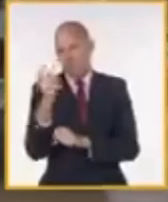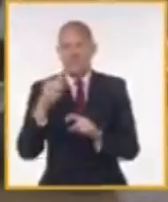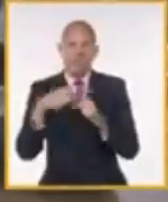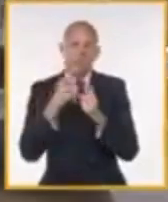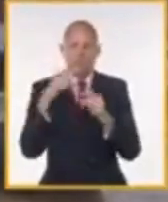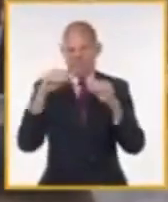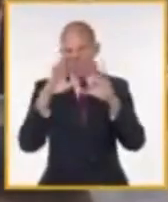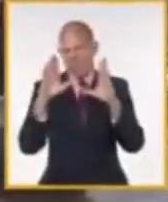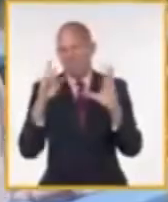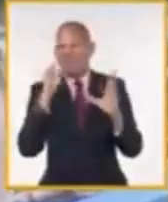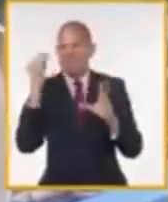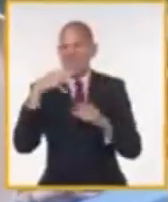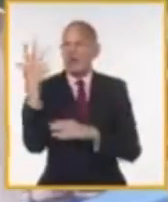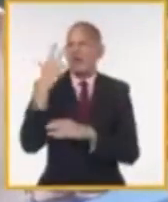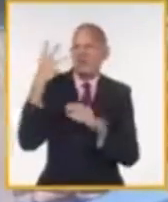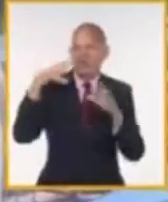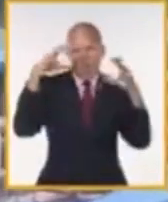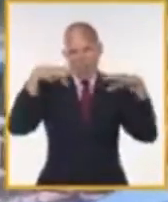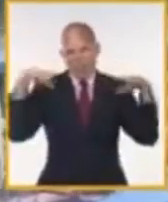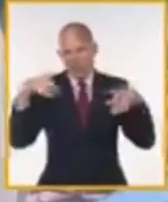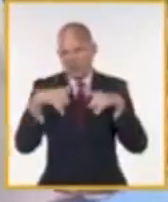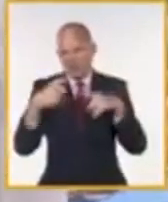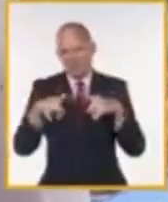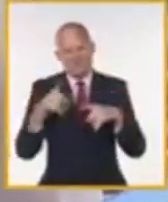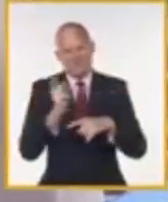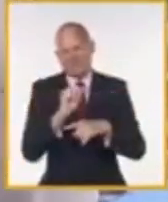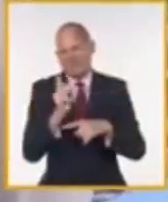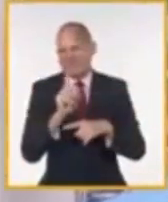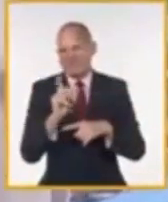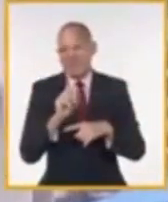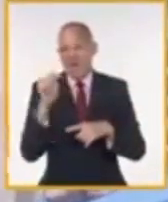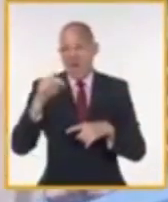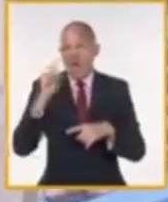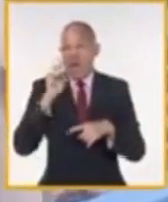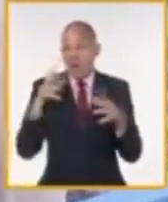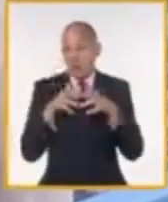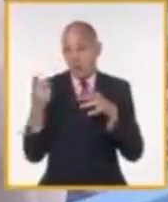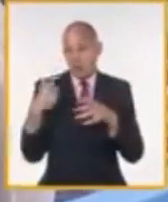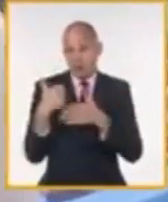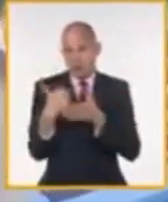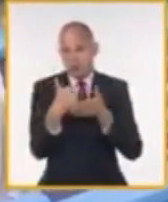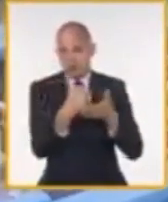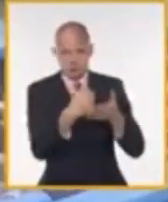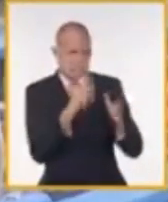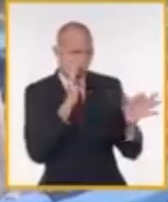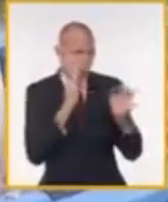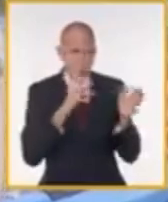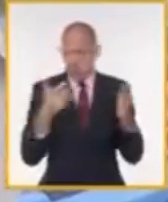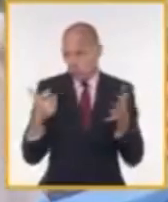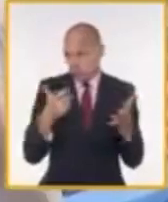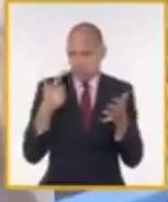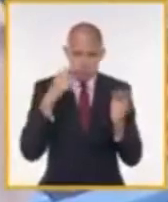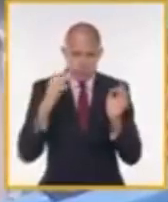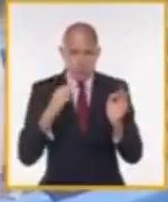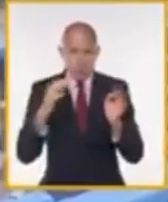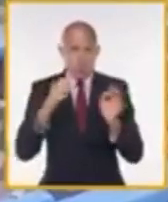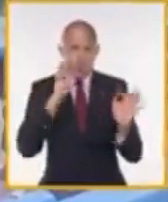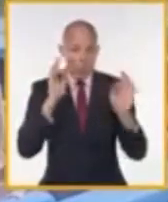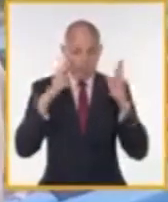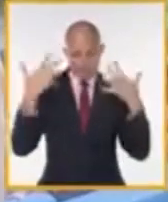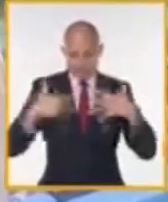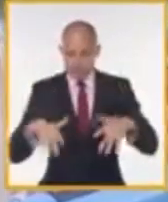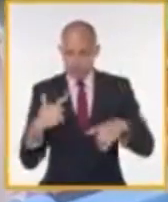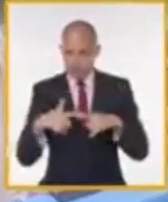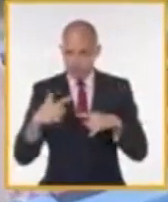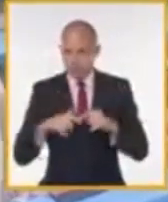cambios de tiempo, esos malos. Yo prefiero... ¿Se cuidan entre ustedes en la brigada? Sí, como que no, nosotros nos cuidamos y usamos los medios de protección.